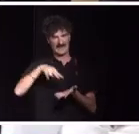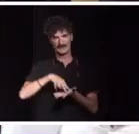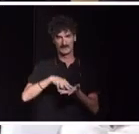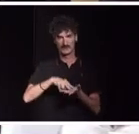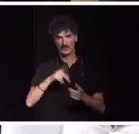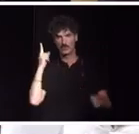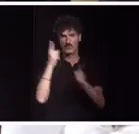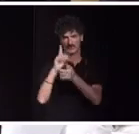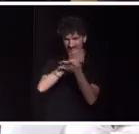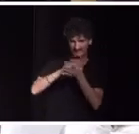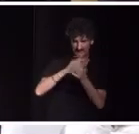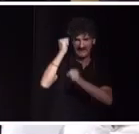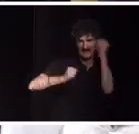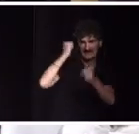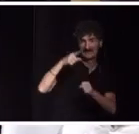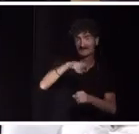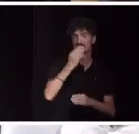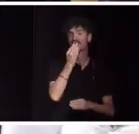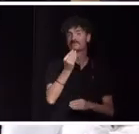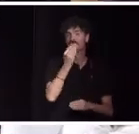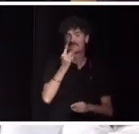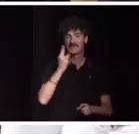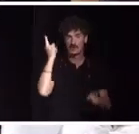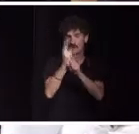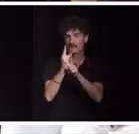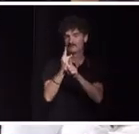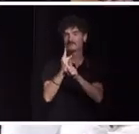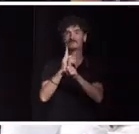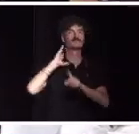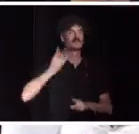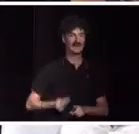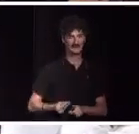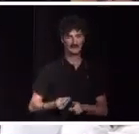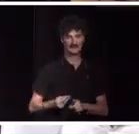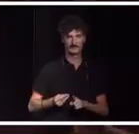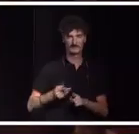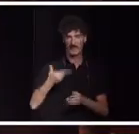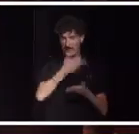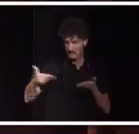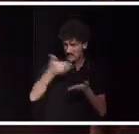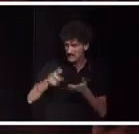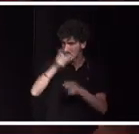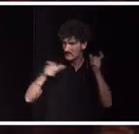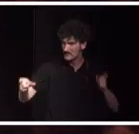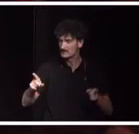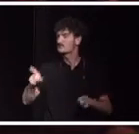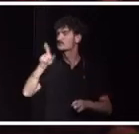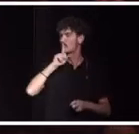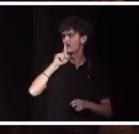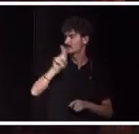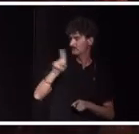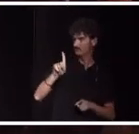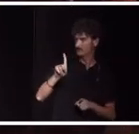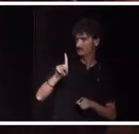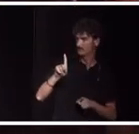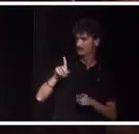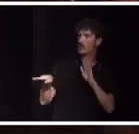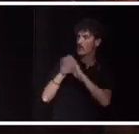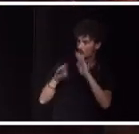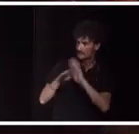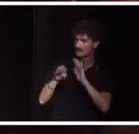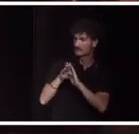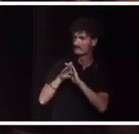contra el genocidio que Israel está perpetrando contra Palestina. De millones de personas que no callan ante la hipocresía de unos